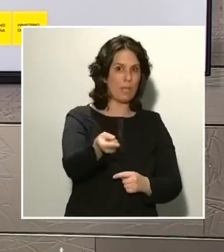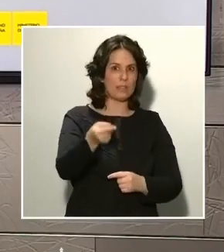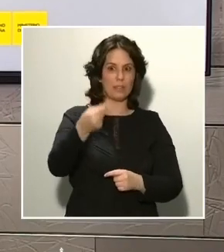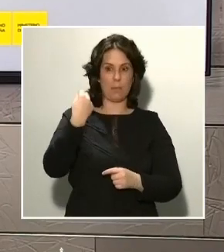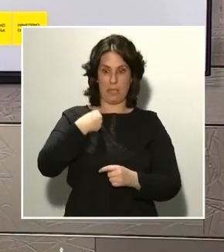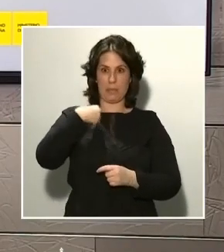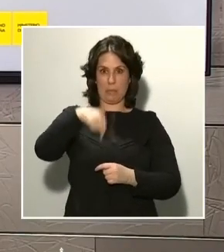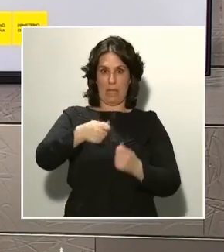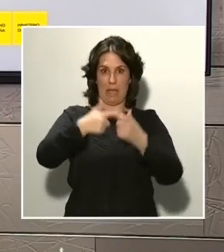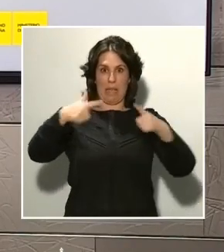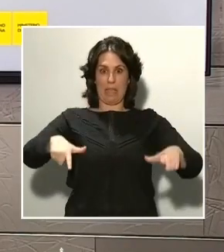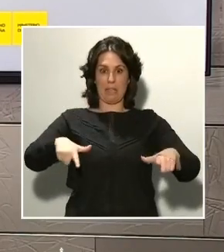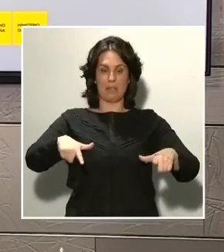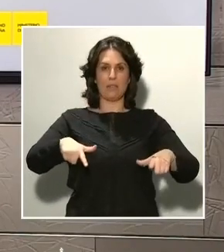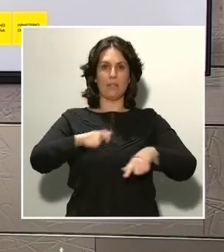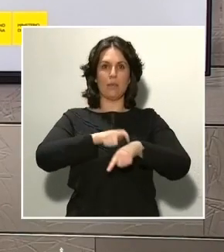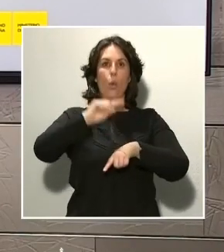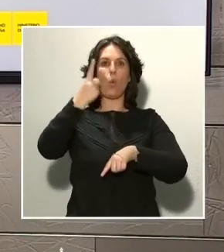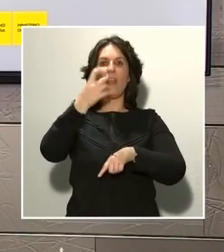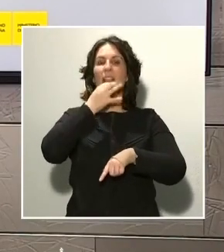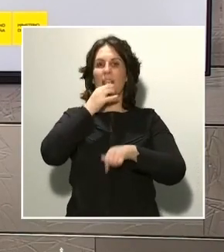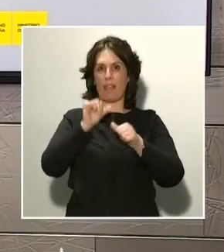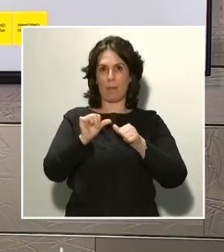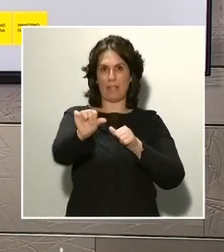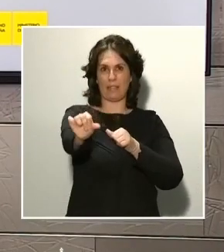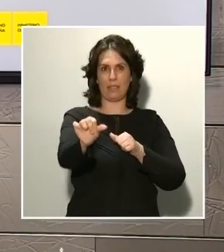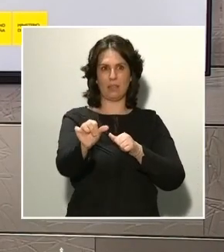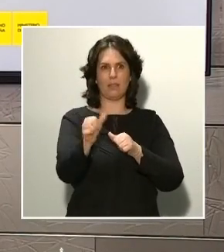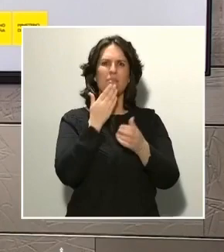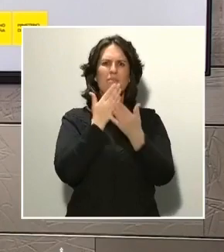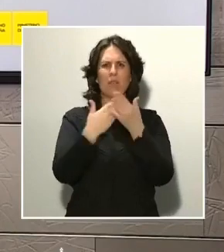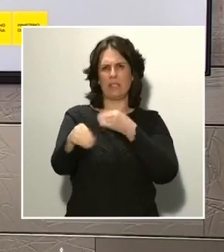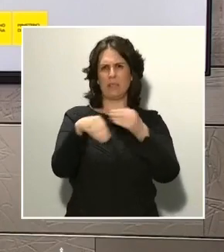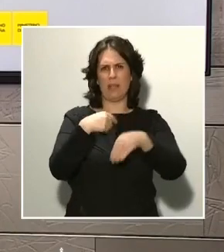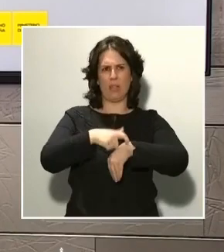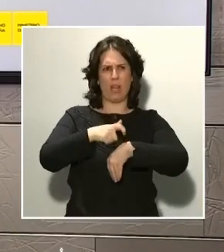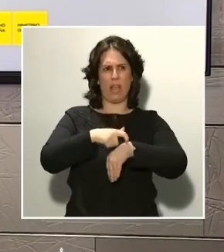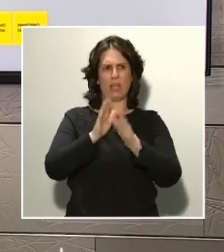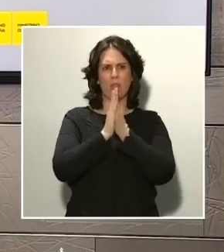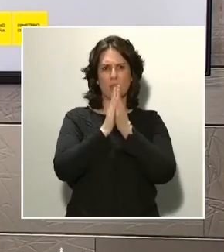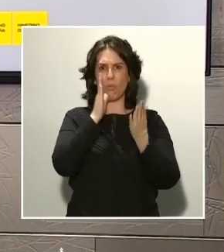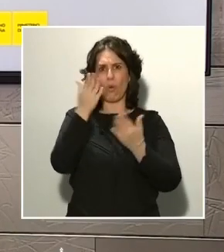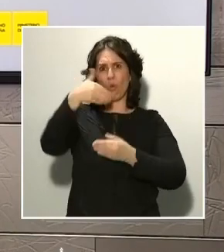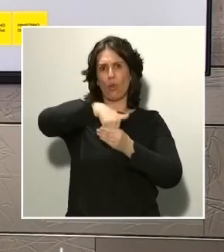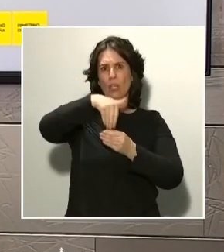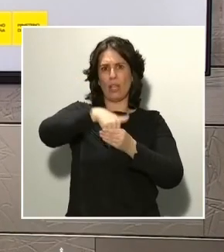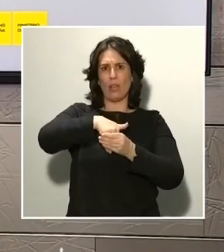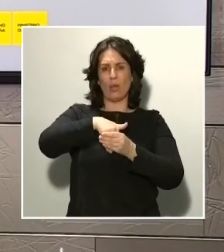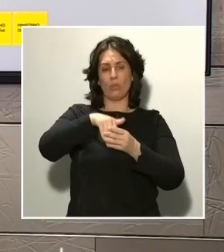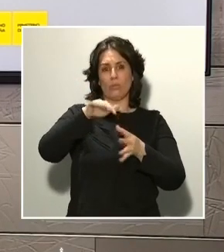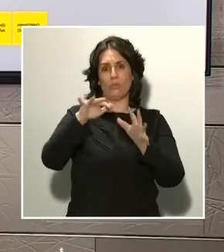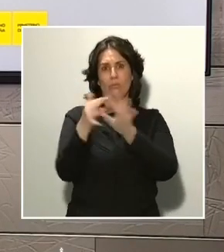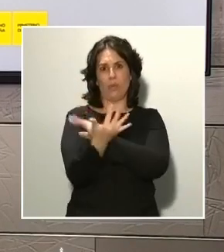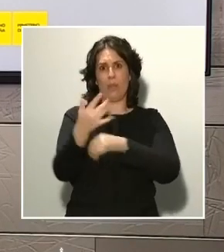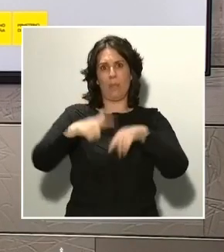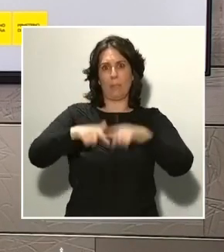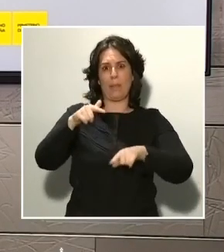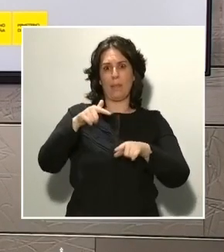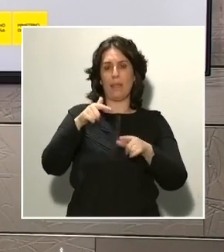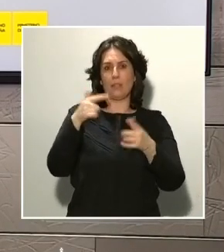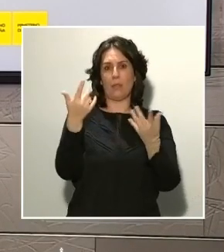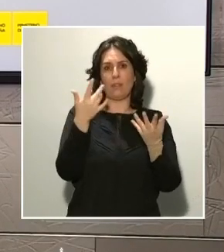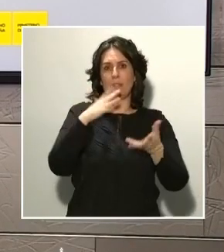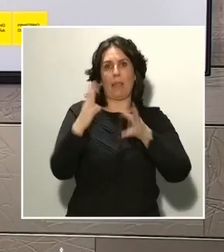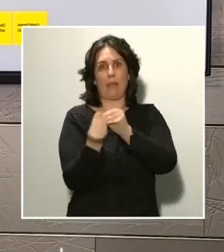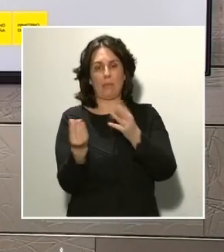a partir de la una de la tarde. Pido cierta flexibilidad en los horarios, puesto que los contenidos van evolucionando, la realidad es muy dinámica, pero a partir de la